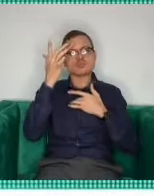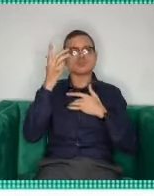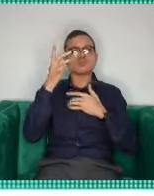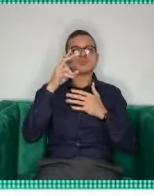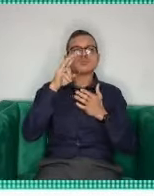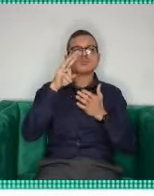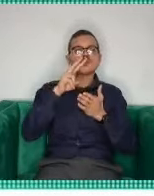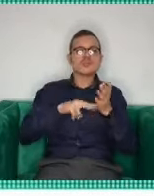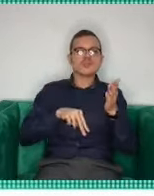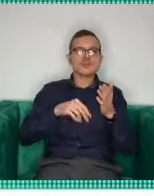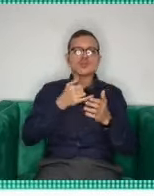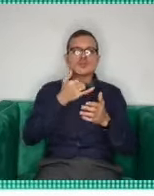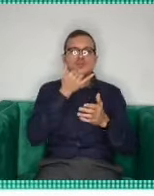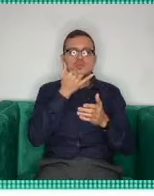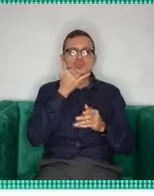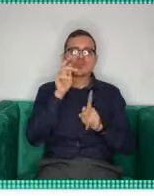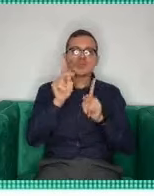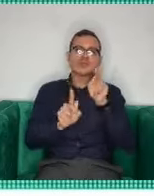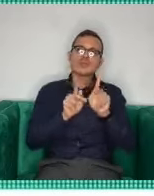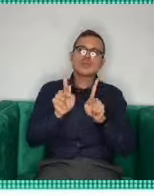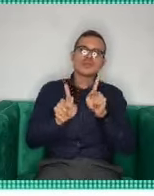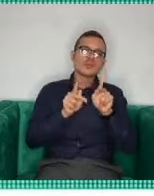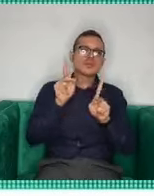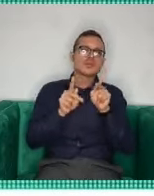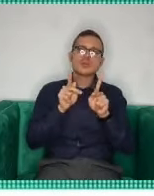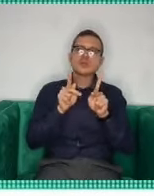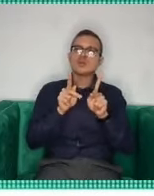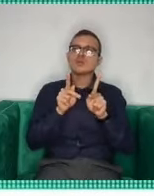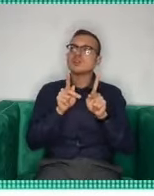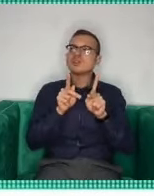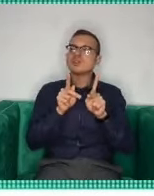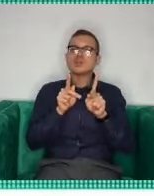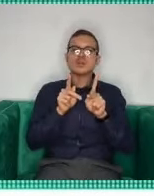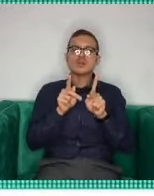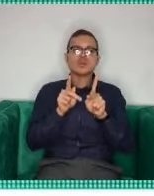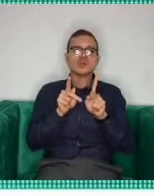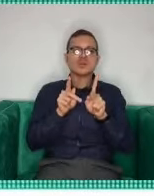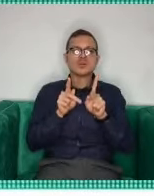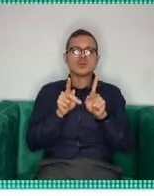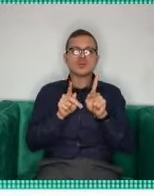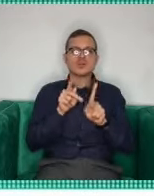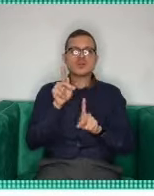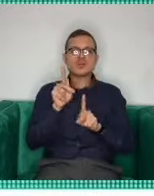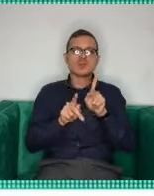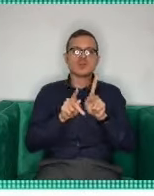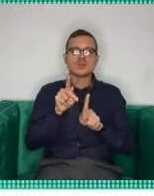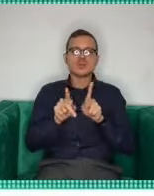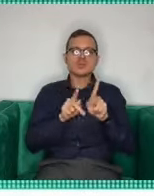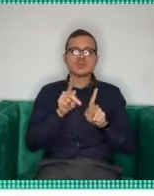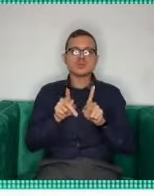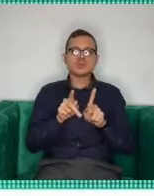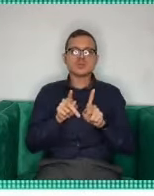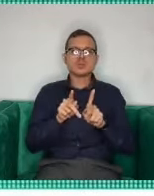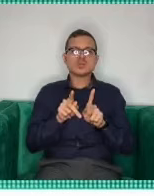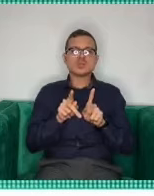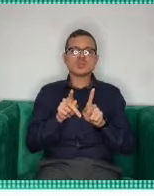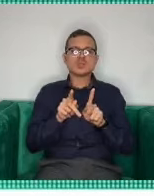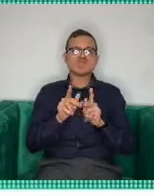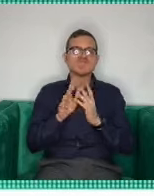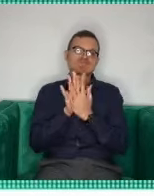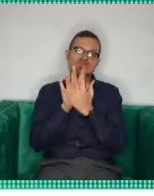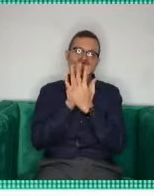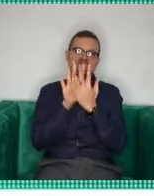con las personas que no dejan de ingerir, digamos, el almuerzo o la cena sin un postre? ¿Cuáles son las alternativas, aparte de las